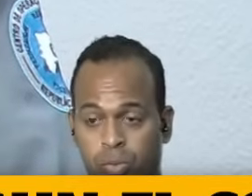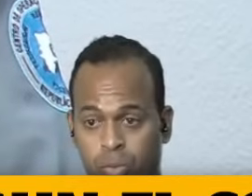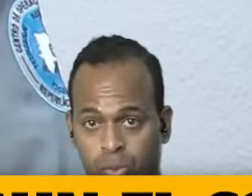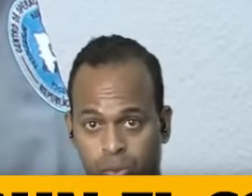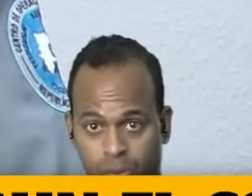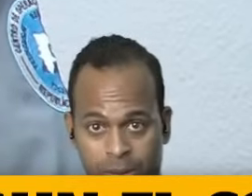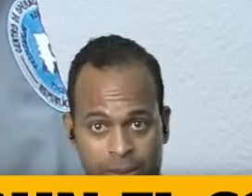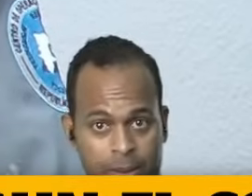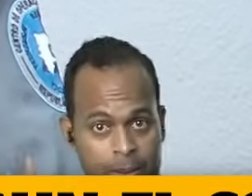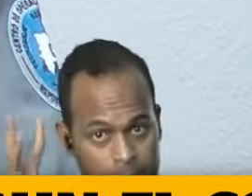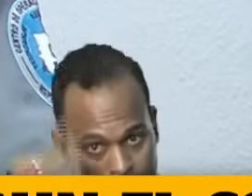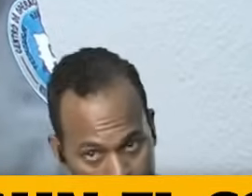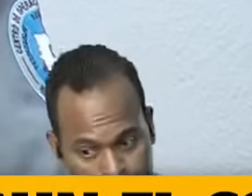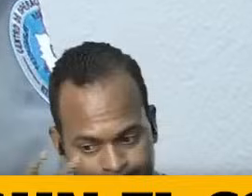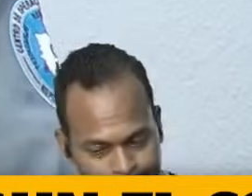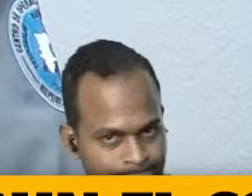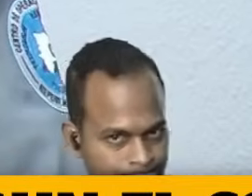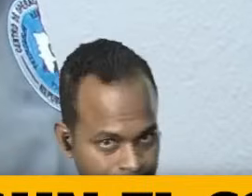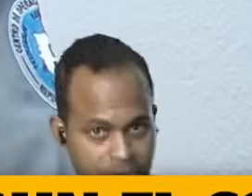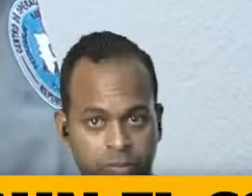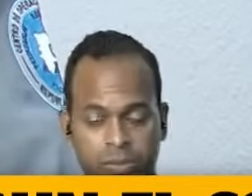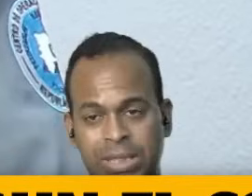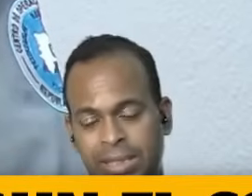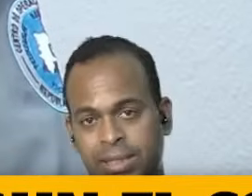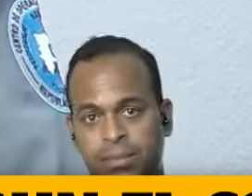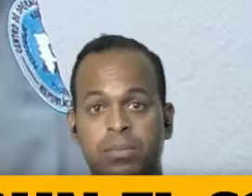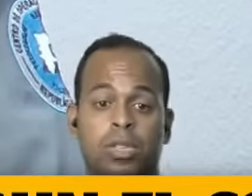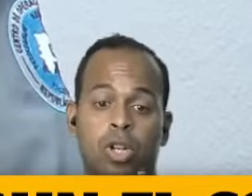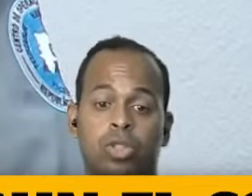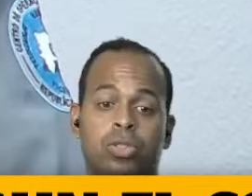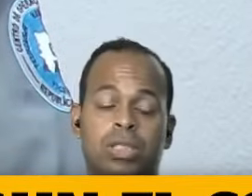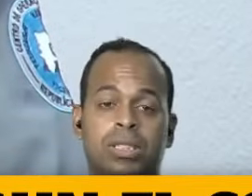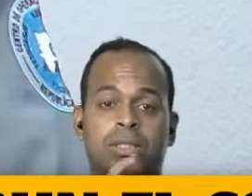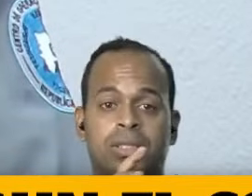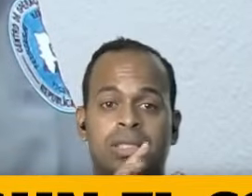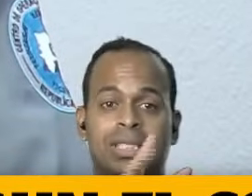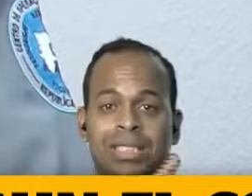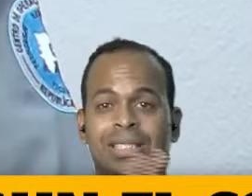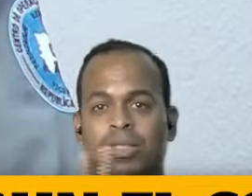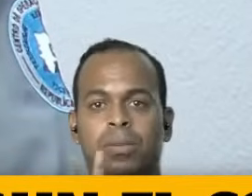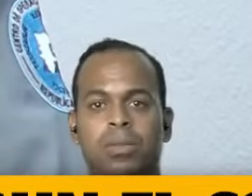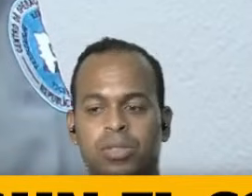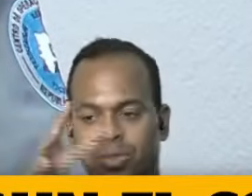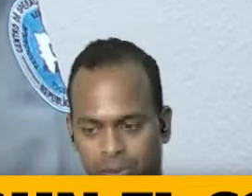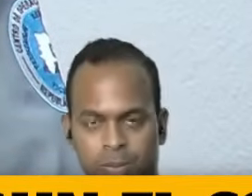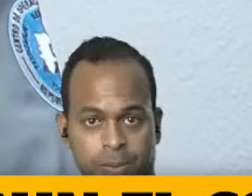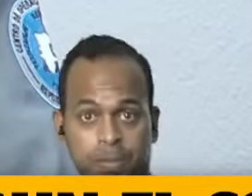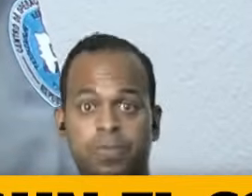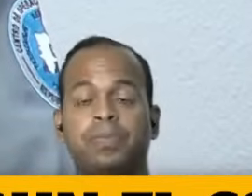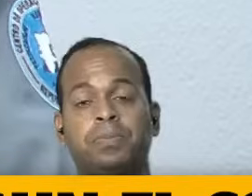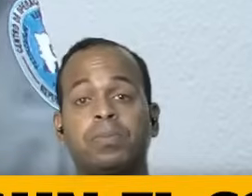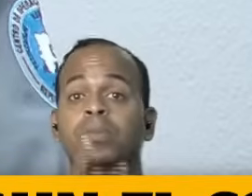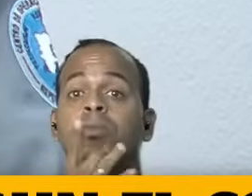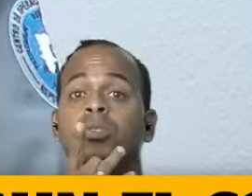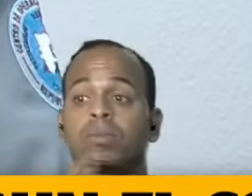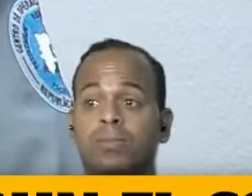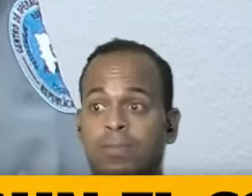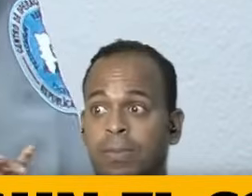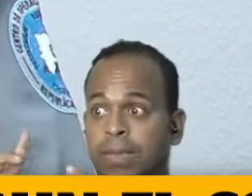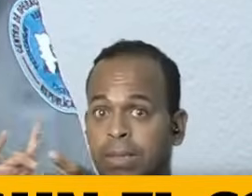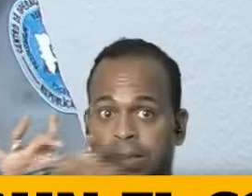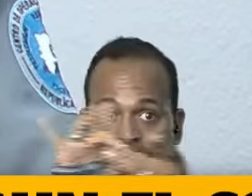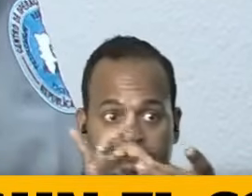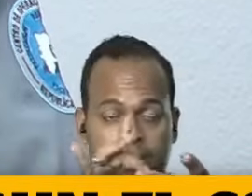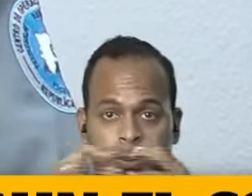albergadas 879. El sector eléctrico informa que 39 circuitos afectados,